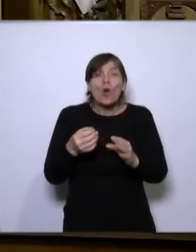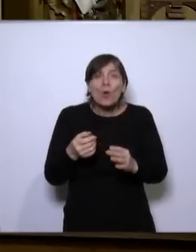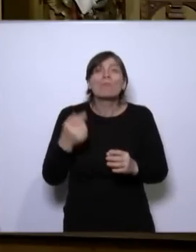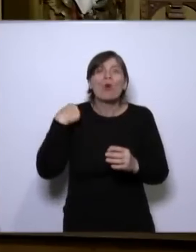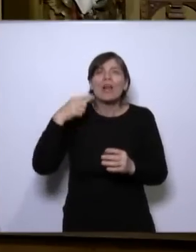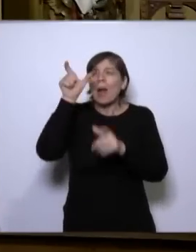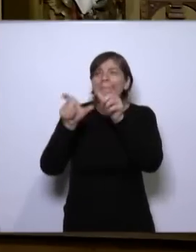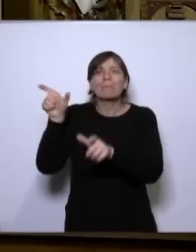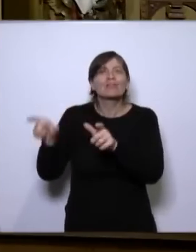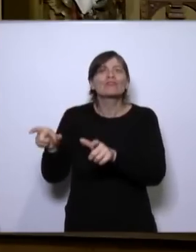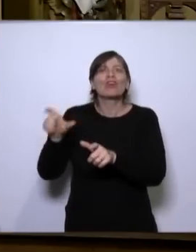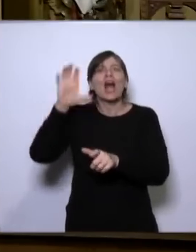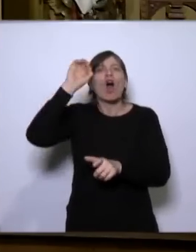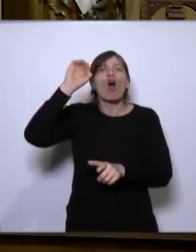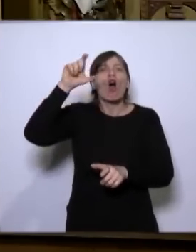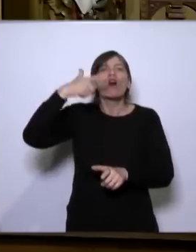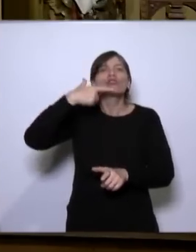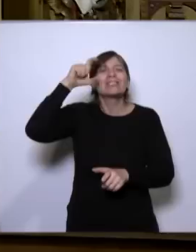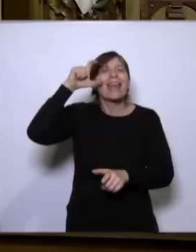su profeta Oseas.